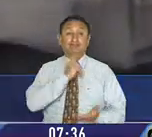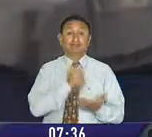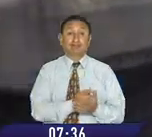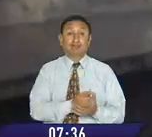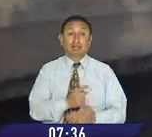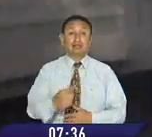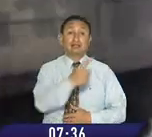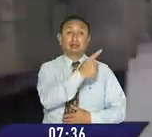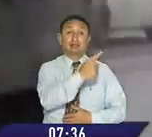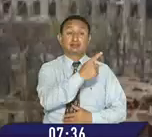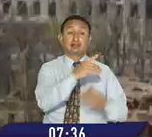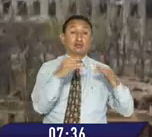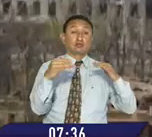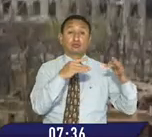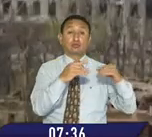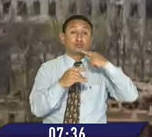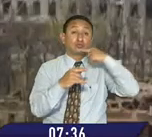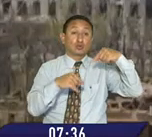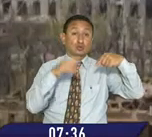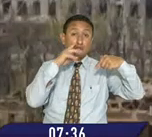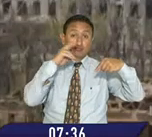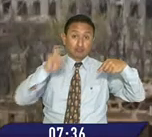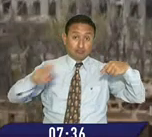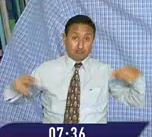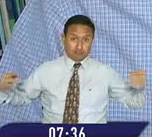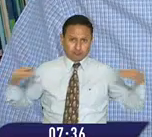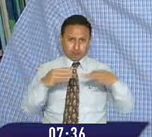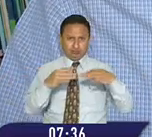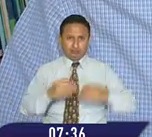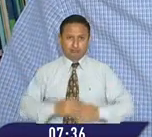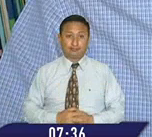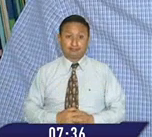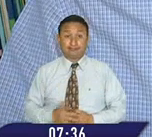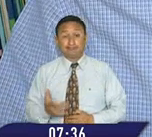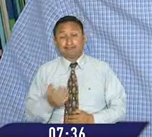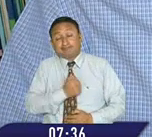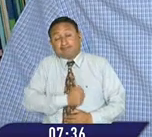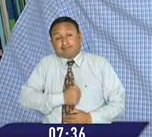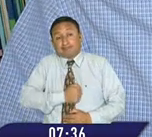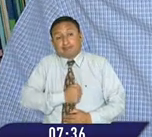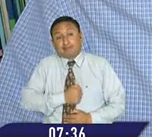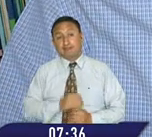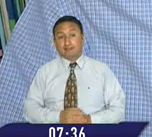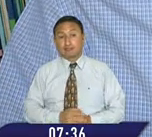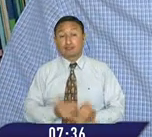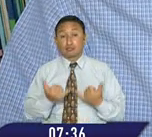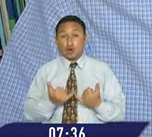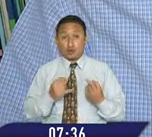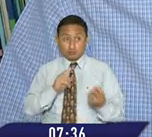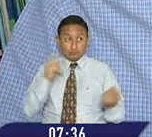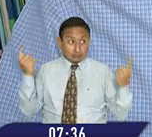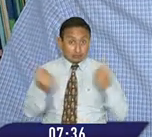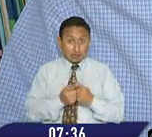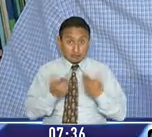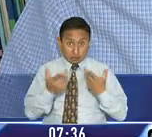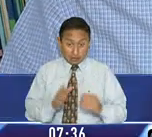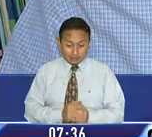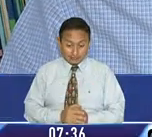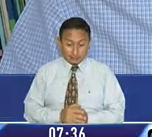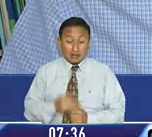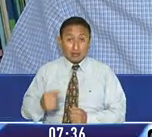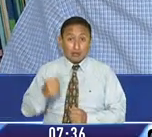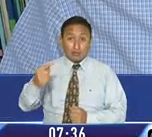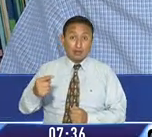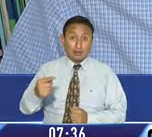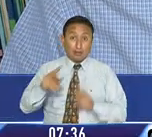entre Rusia y Ucrania son uno de esos factores. Y lamentablemente, si la tendencia no se revierte, es esperable que los precios de